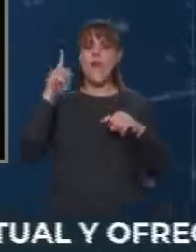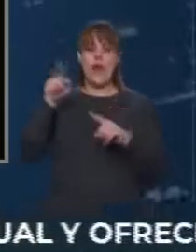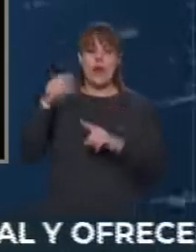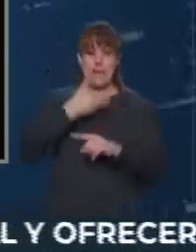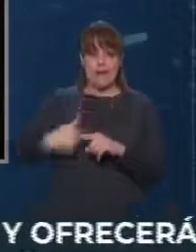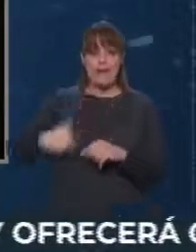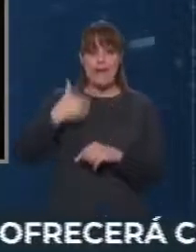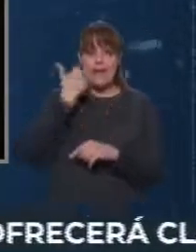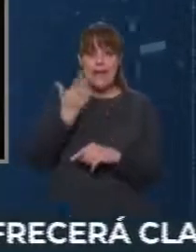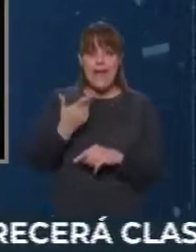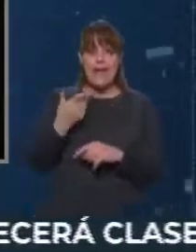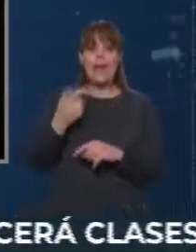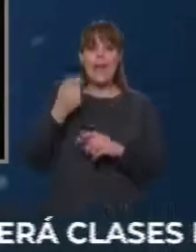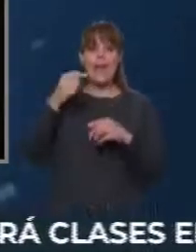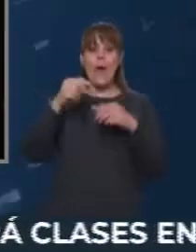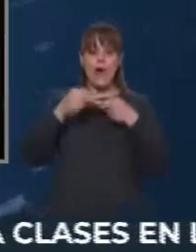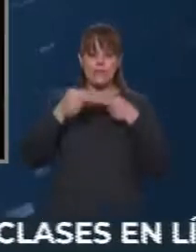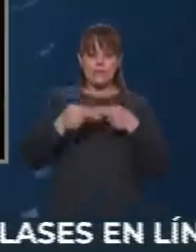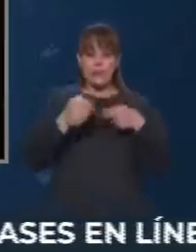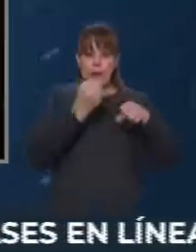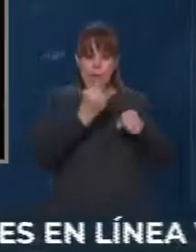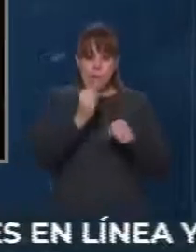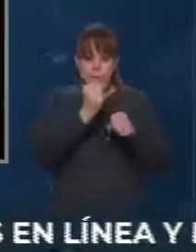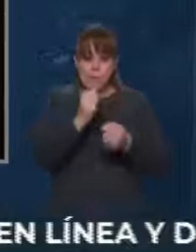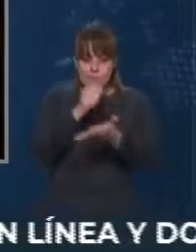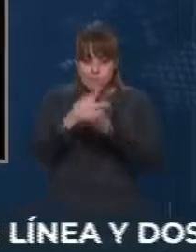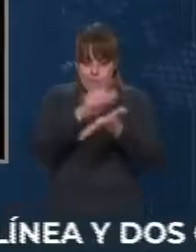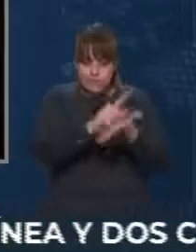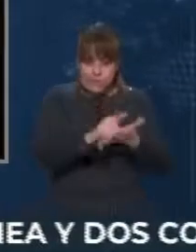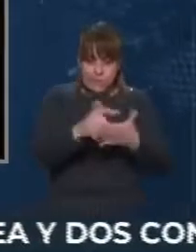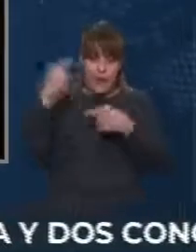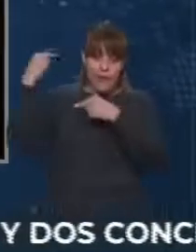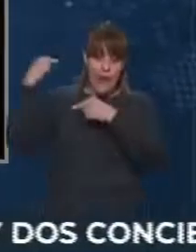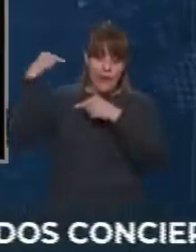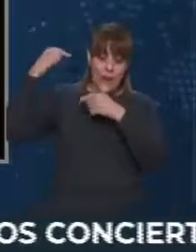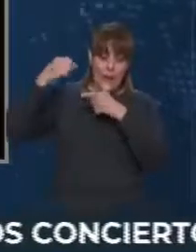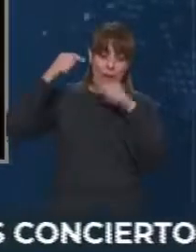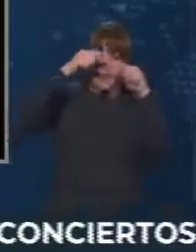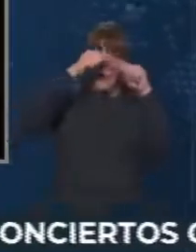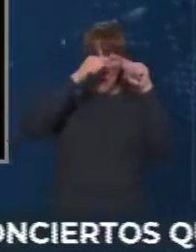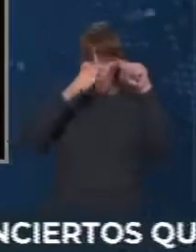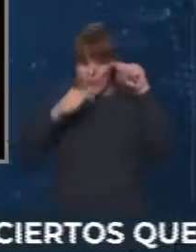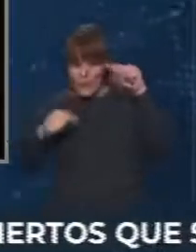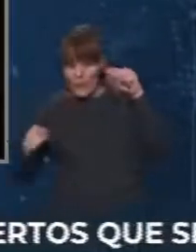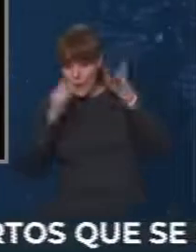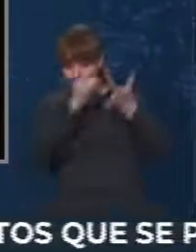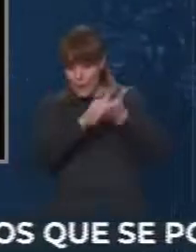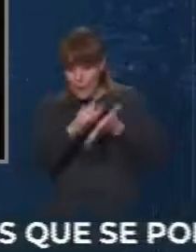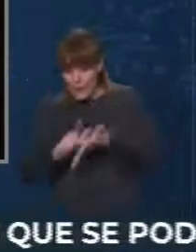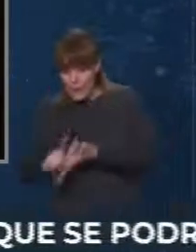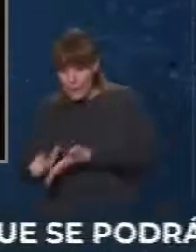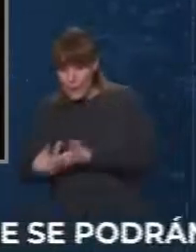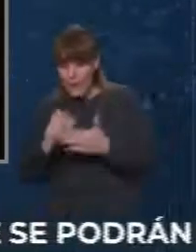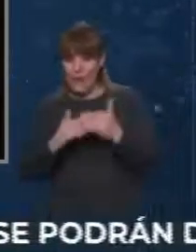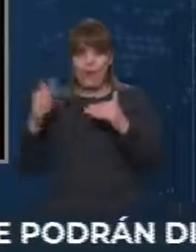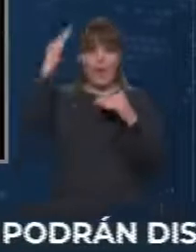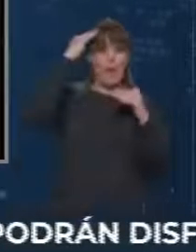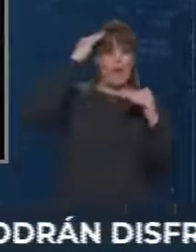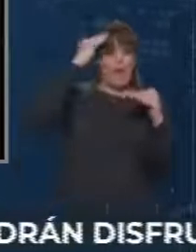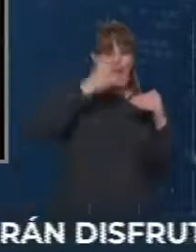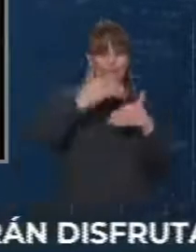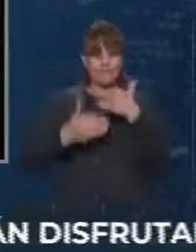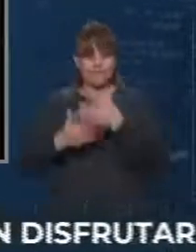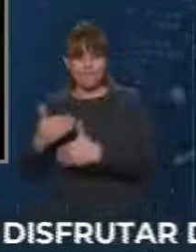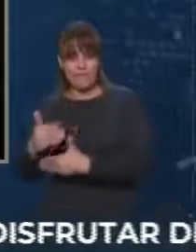de arriba hacia abajo. Y esa es una tarea que tiene el presidente y es una encomienda que no es una cuestión que se la sacó de la